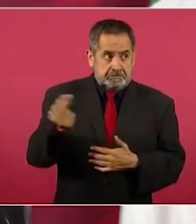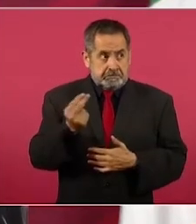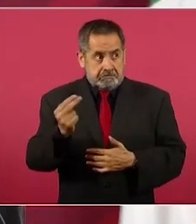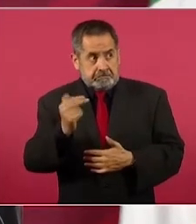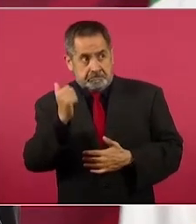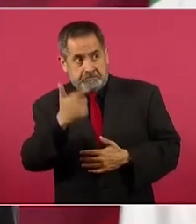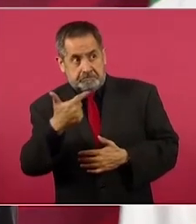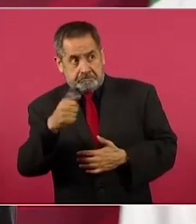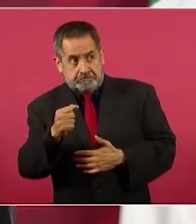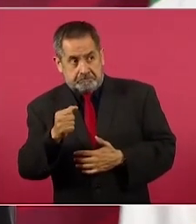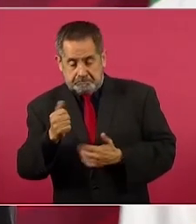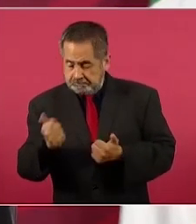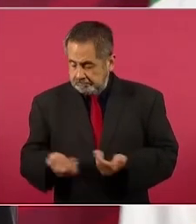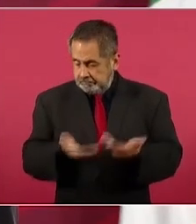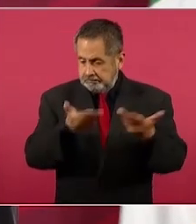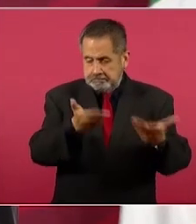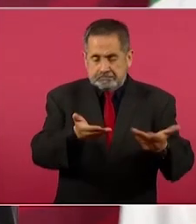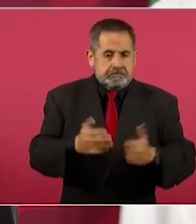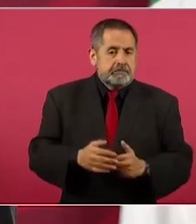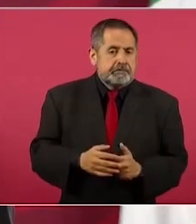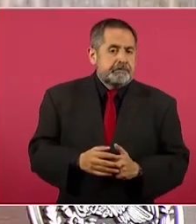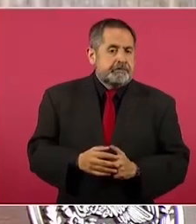requiere